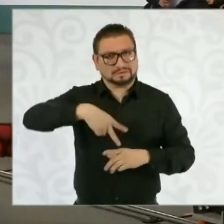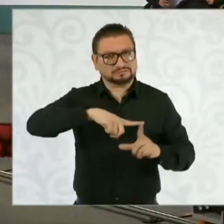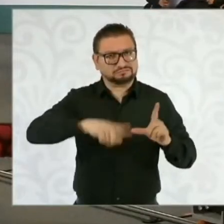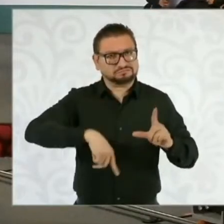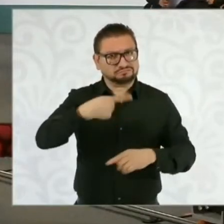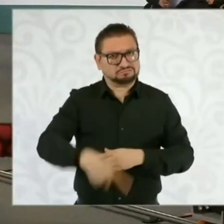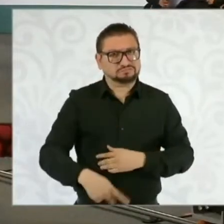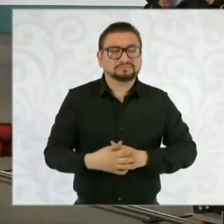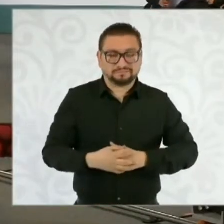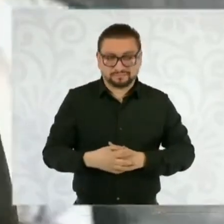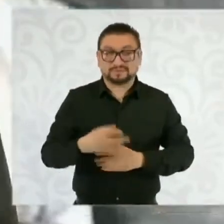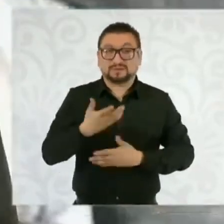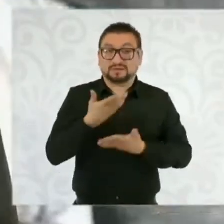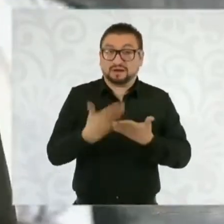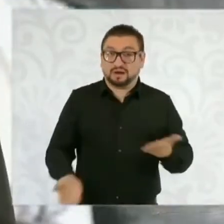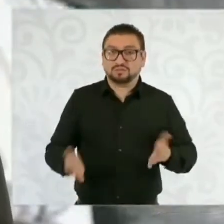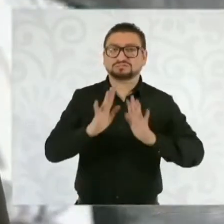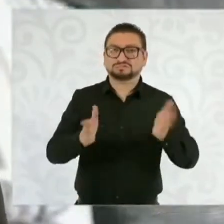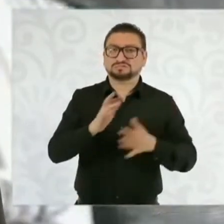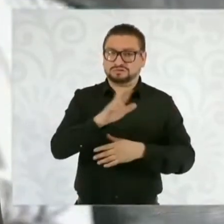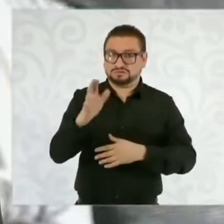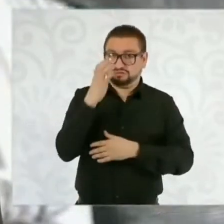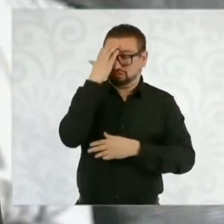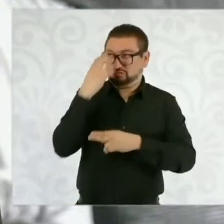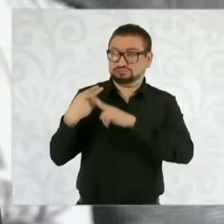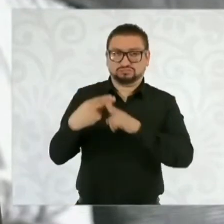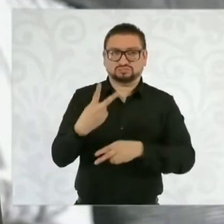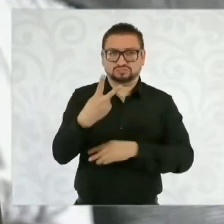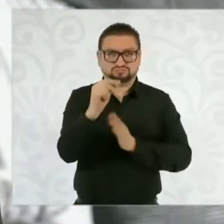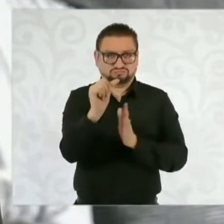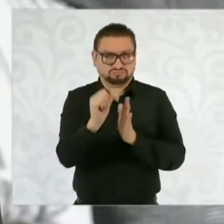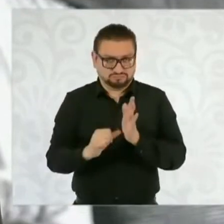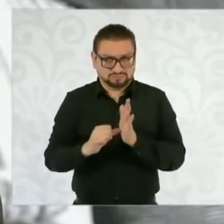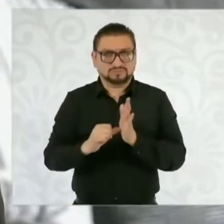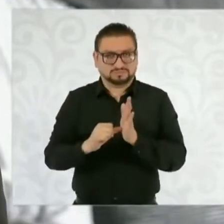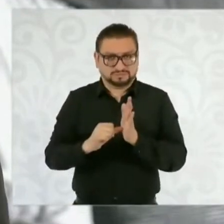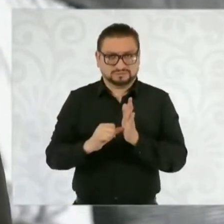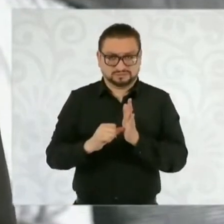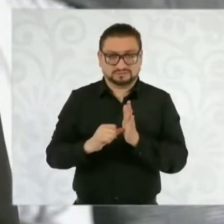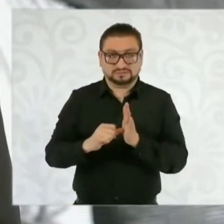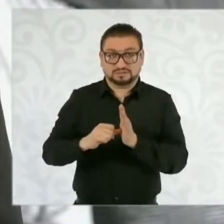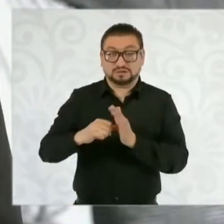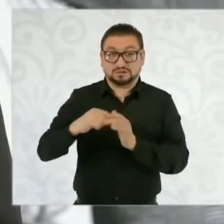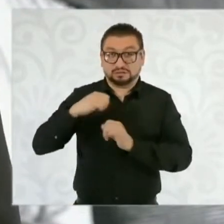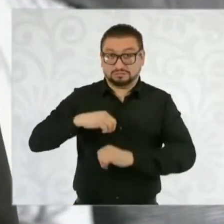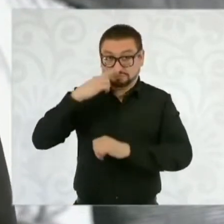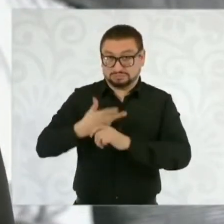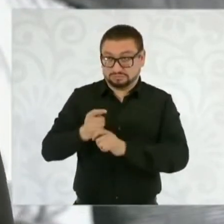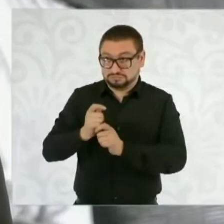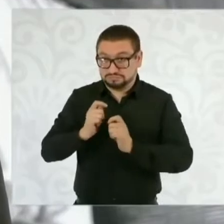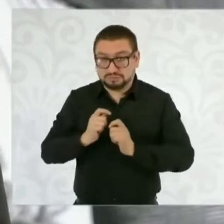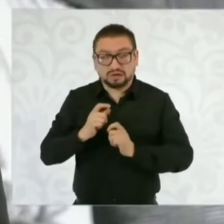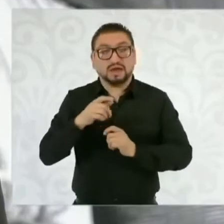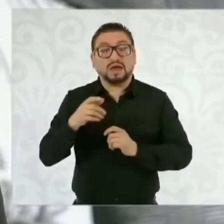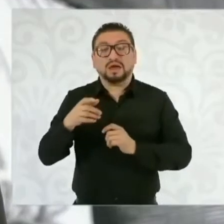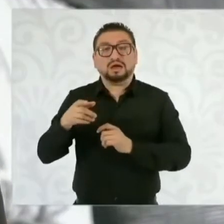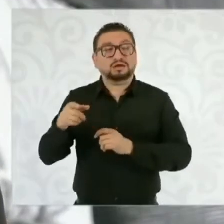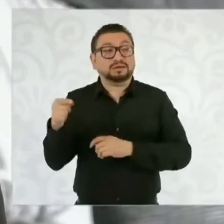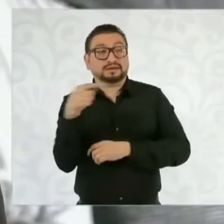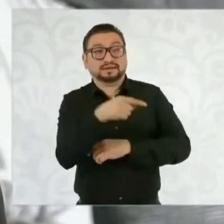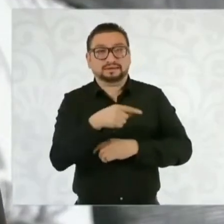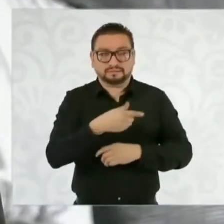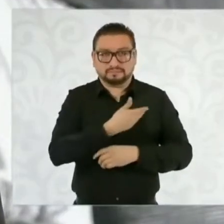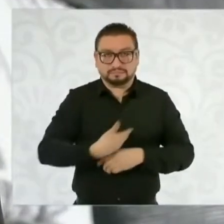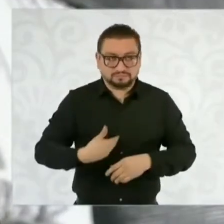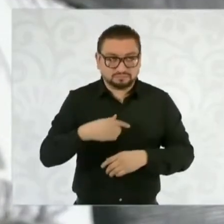hoy tenemos que reconocer que a 2 meses de haber asumido la administración de este país, sin duda